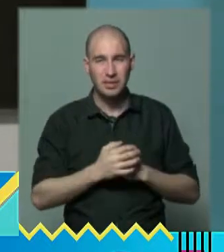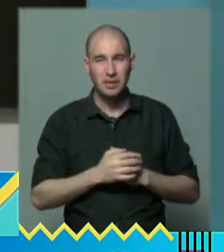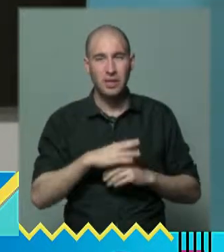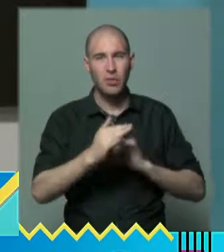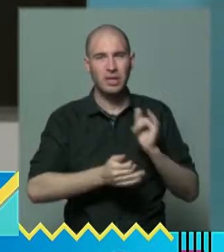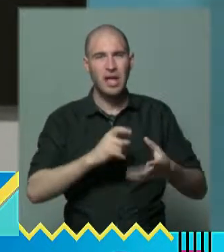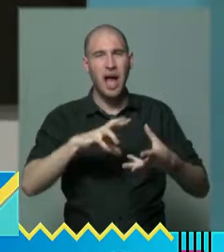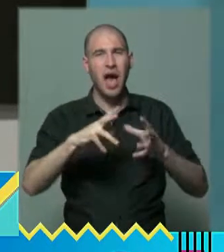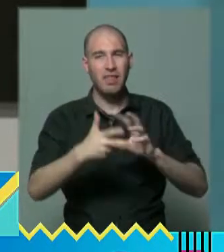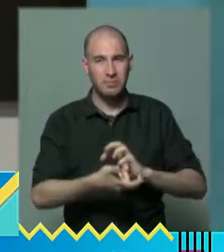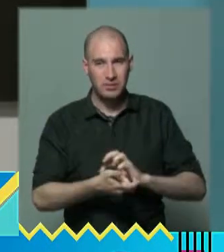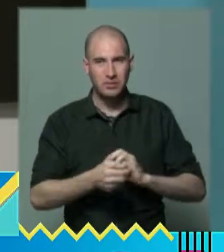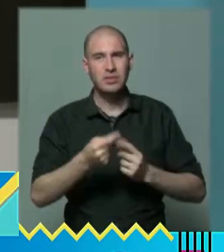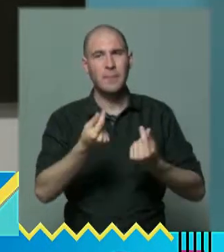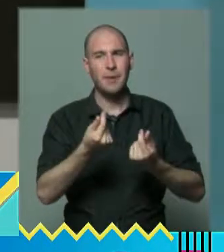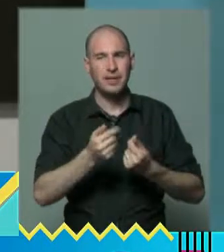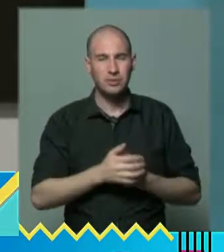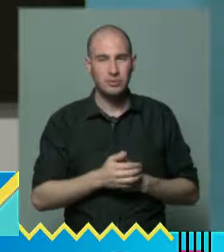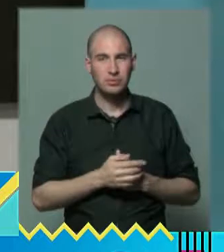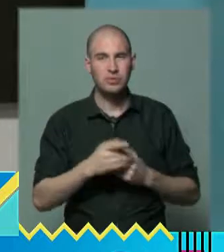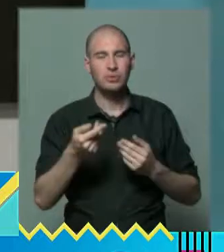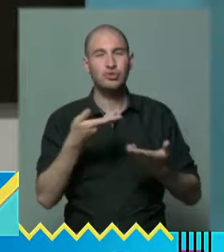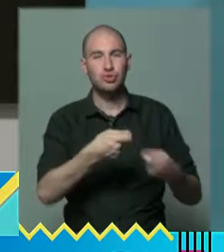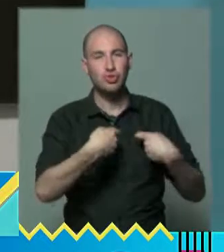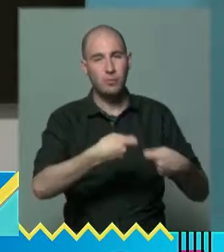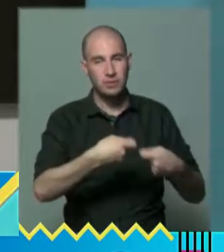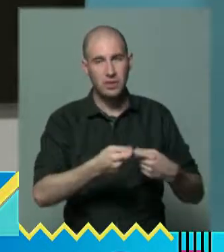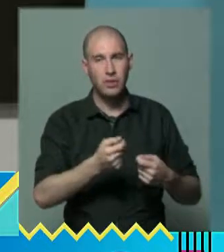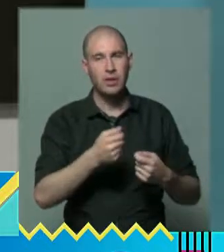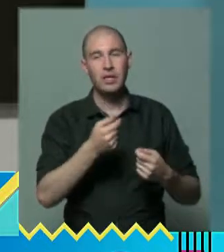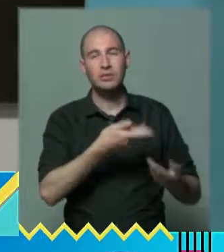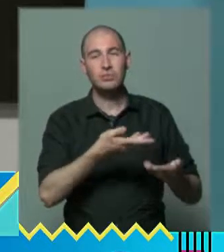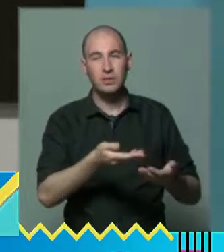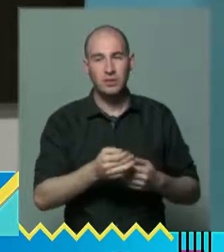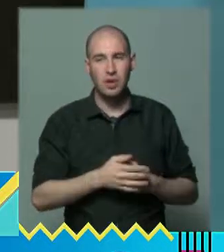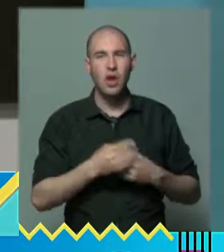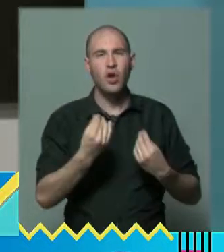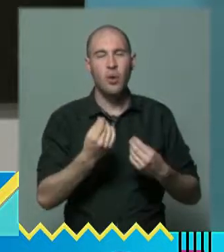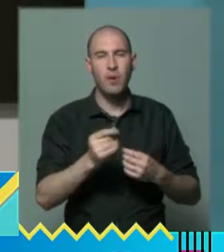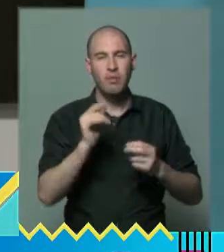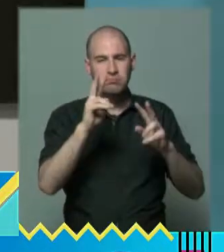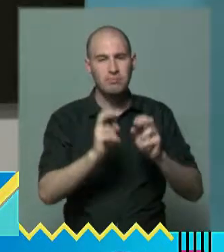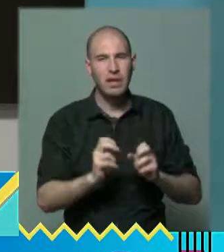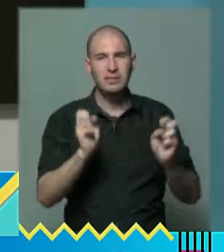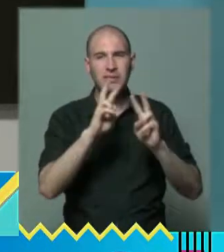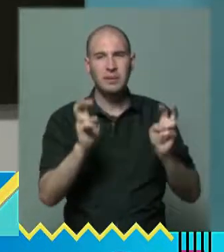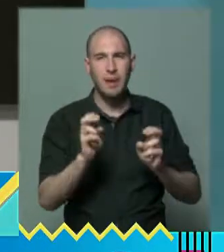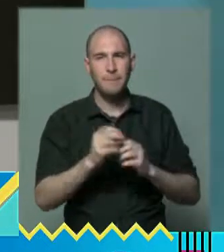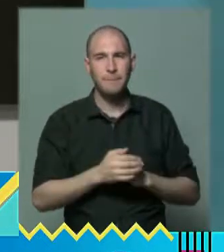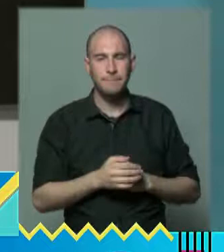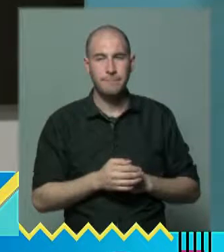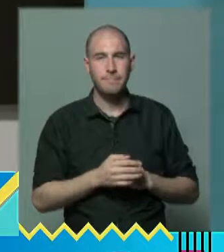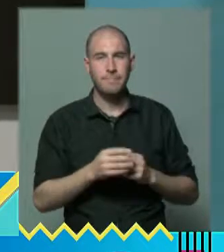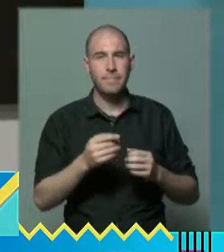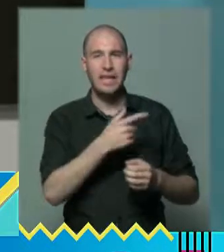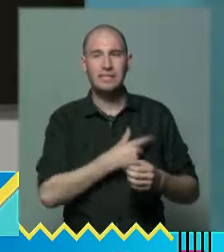de reacomodamiento tarifario en cuanto a los subsidios que tenían o que se les prestaba a los servicios. ¿Cómo se puede hacer el análisis desde desde